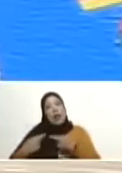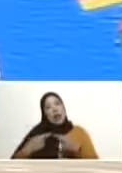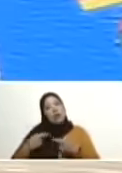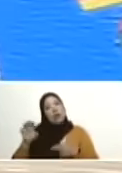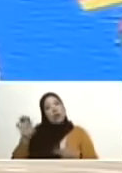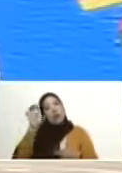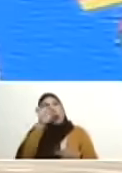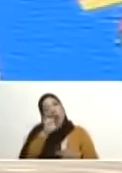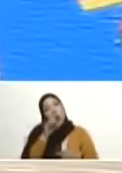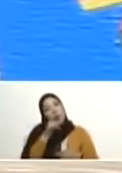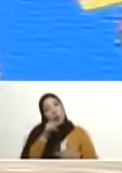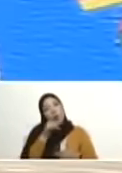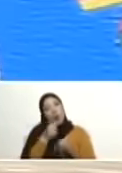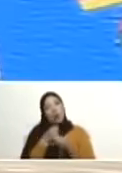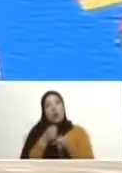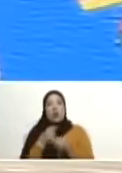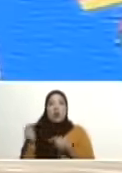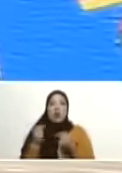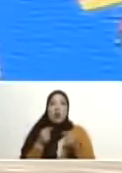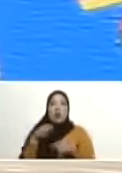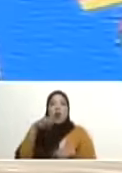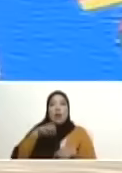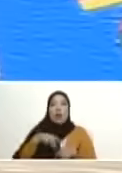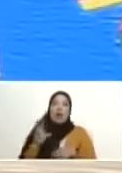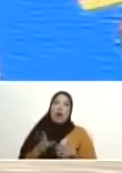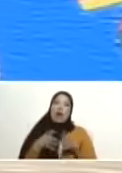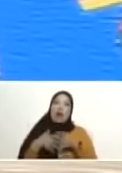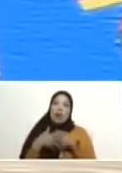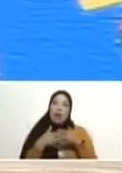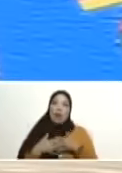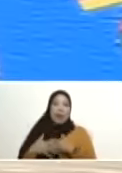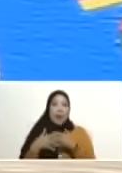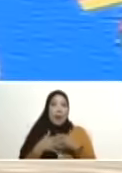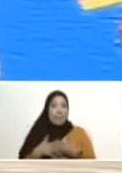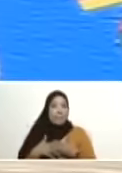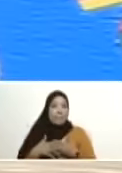un subsecretario del Departamento de Estado de Estados Unidos.